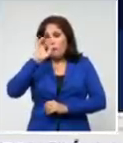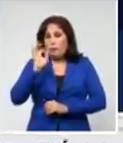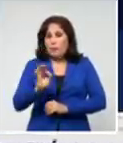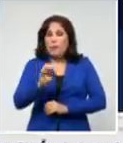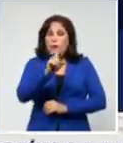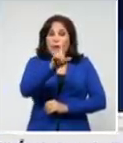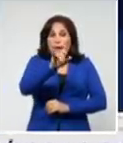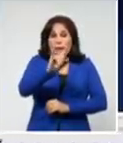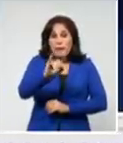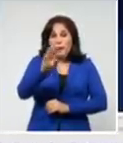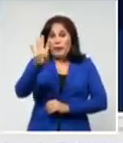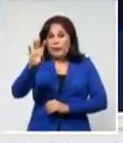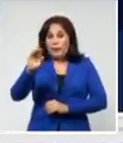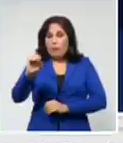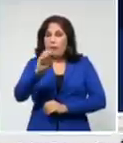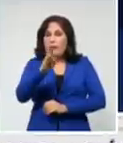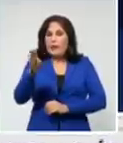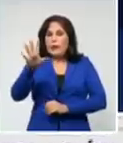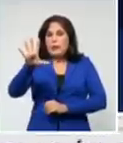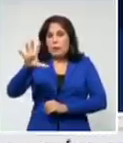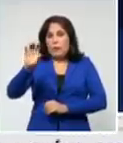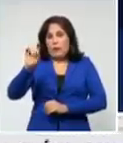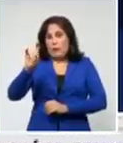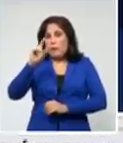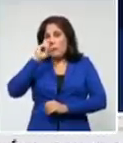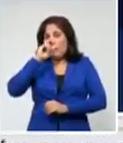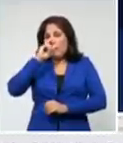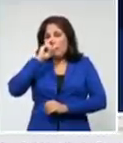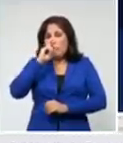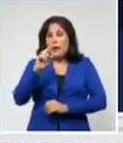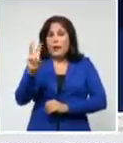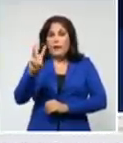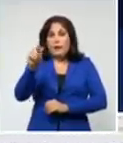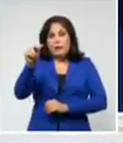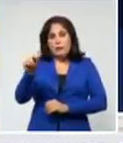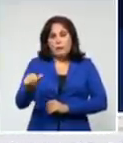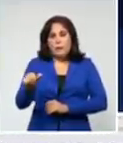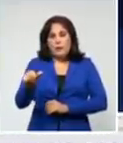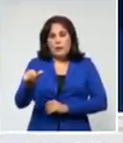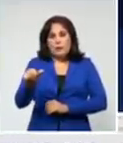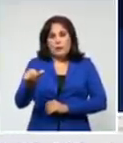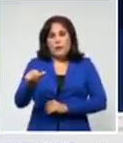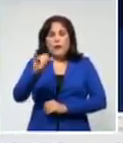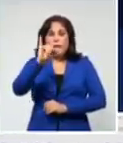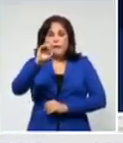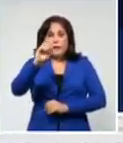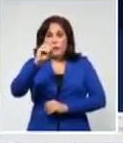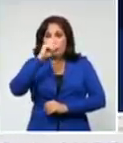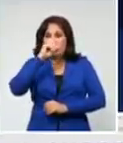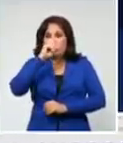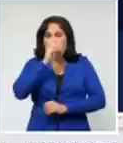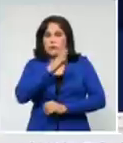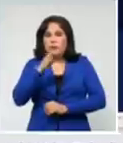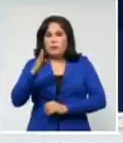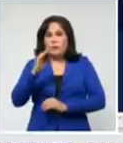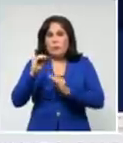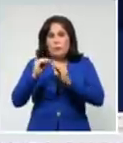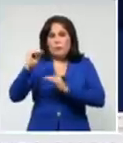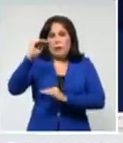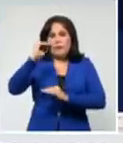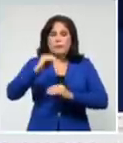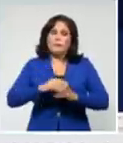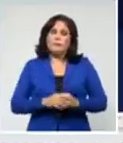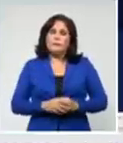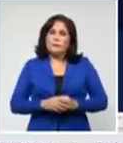de 40 a 59 y 3 personas de 60 años y más.